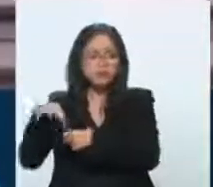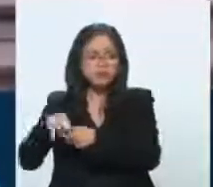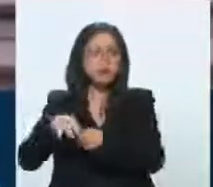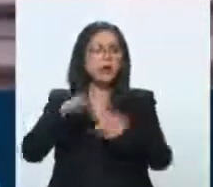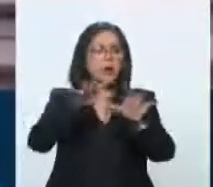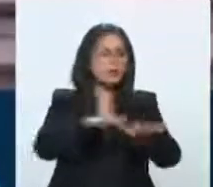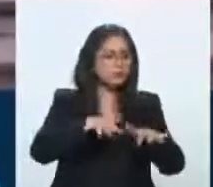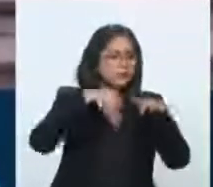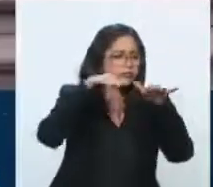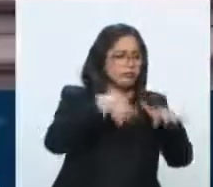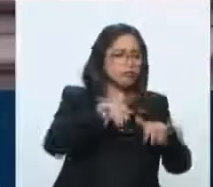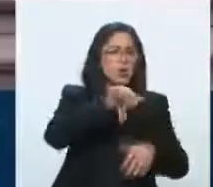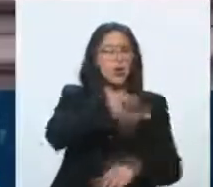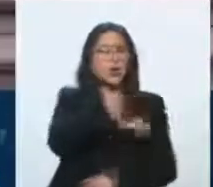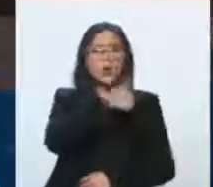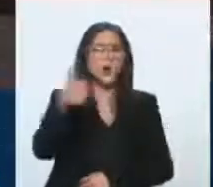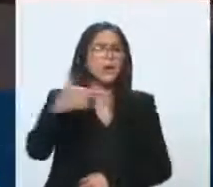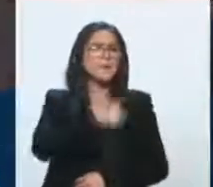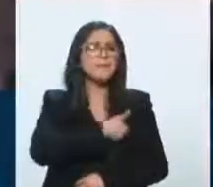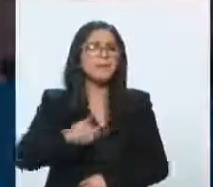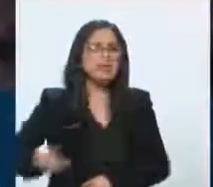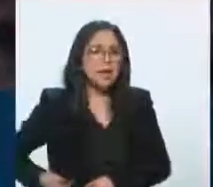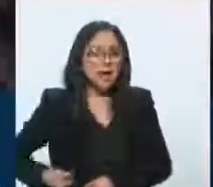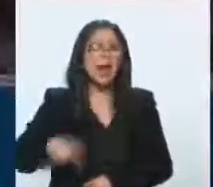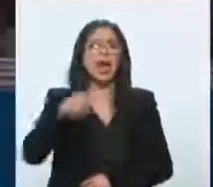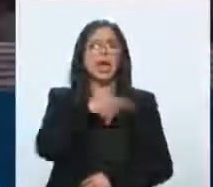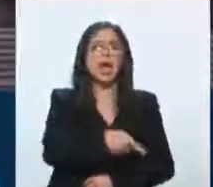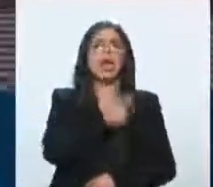como presidencialistas, existe una segunda vuelta.